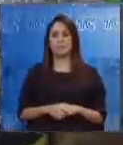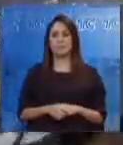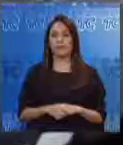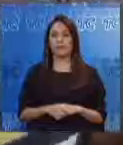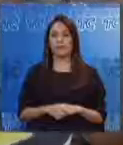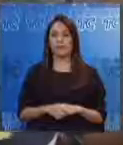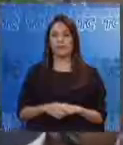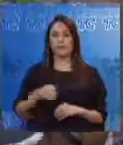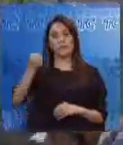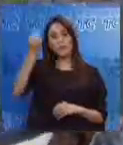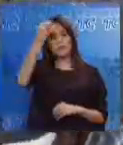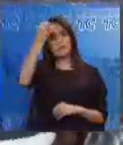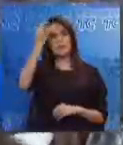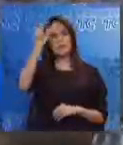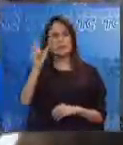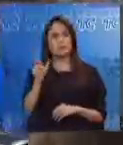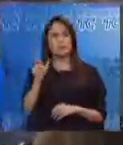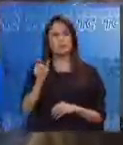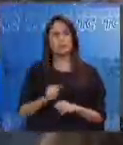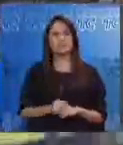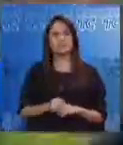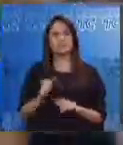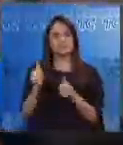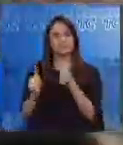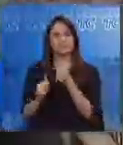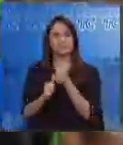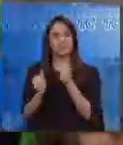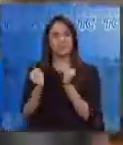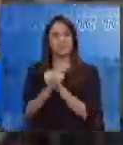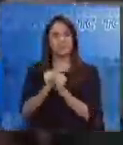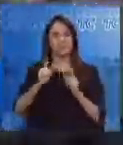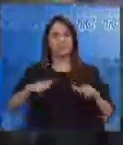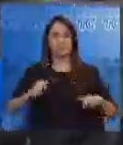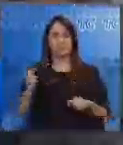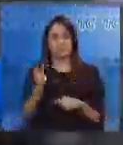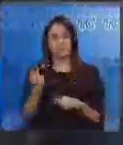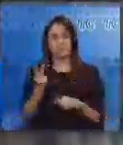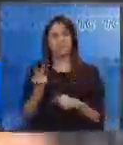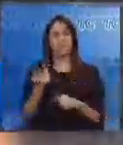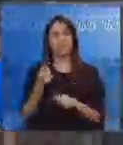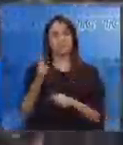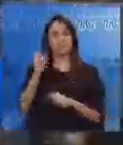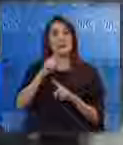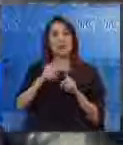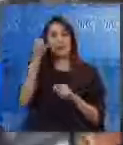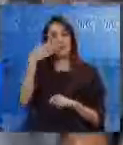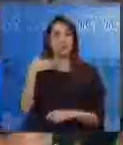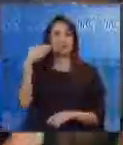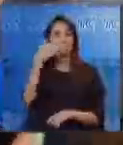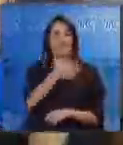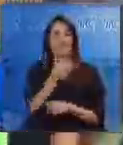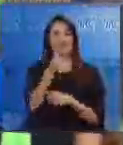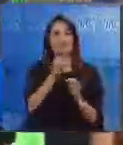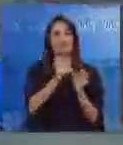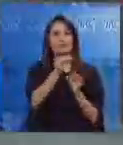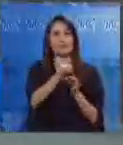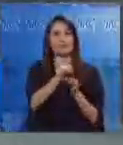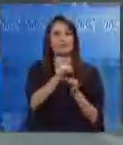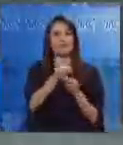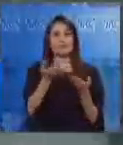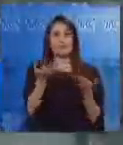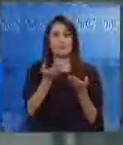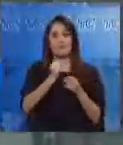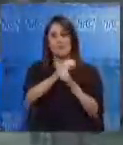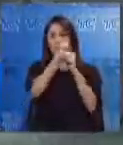jorge glas espinel binomio de lenin moreno a la vicepresidencia de la república visitó dos cantones de la provincia del oro en la